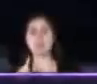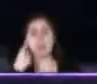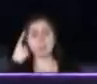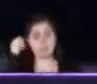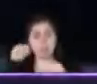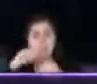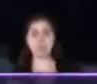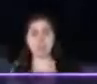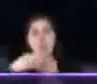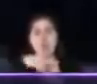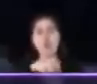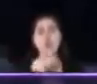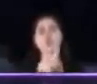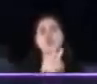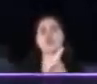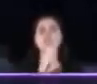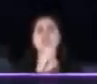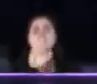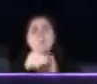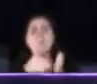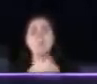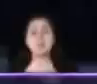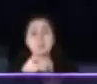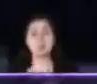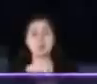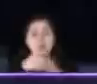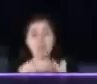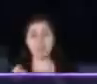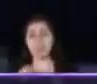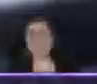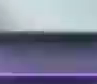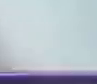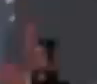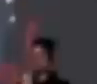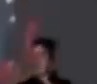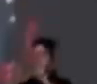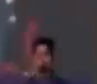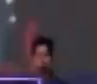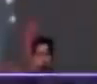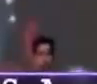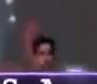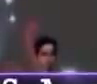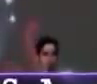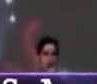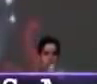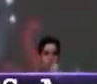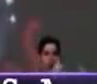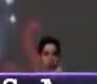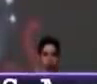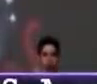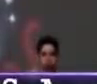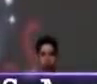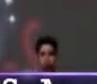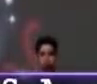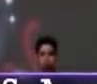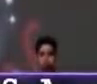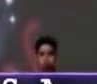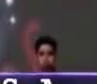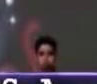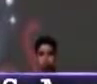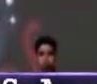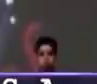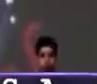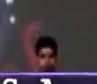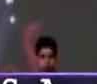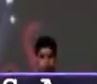200,000 puertorriqueños que hoy no tienen plan médico. En el presupuesto que someto ante su